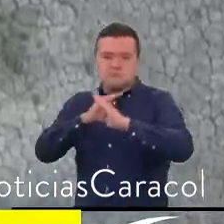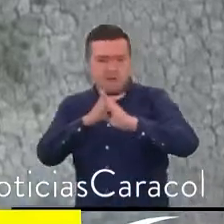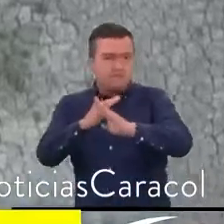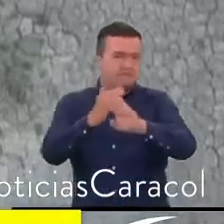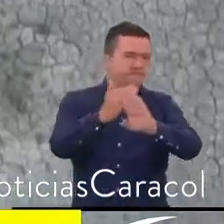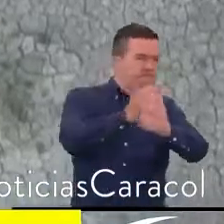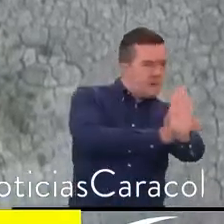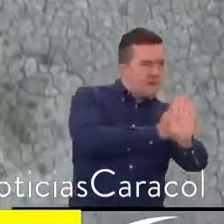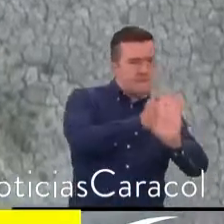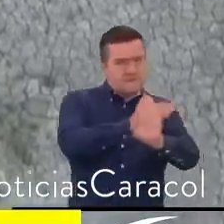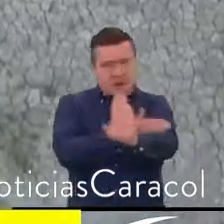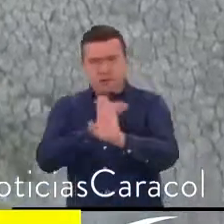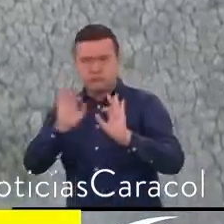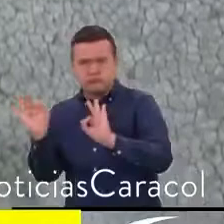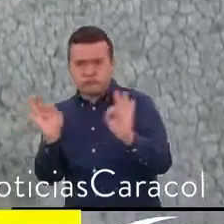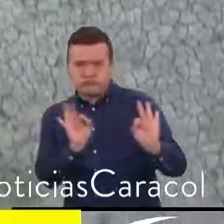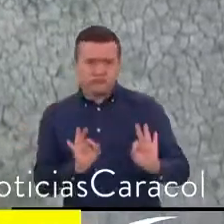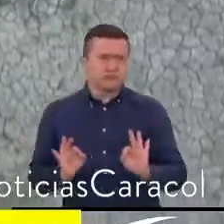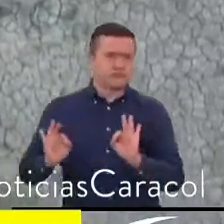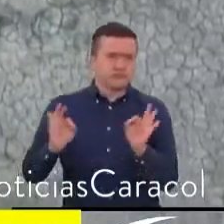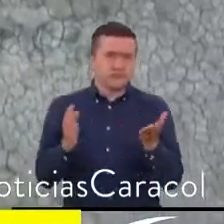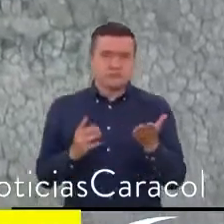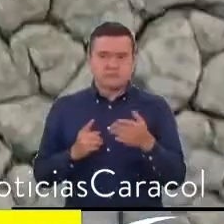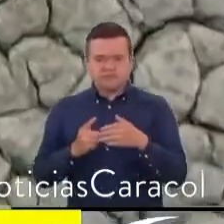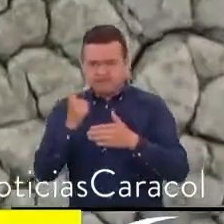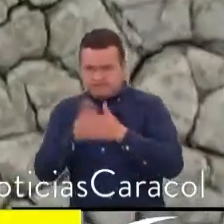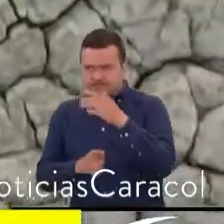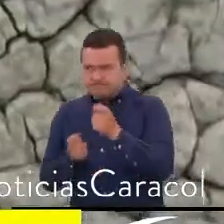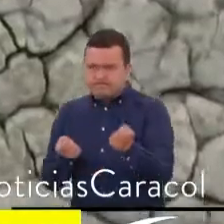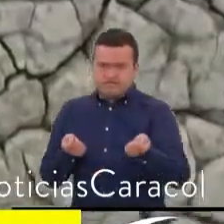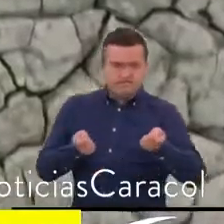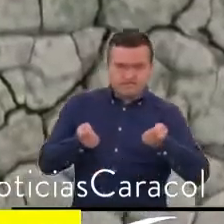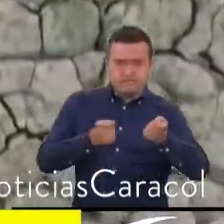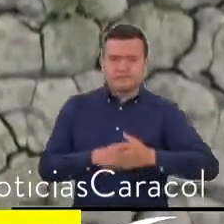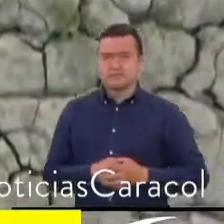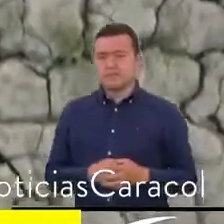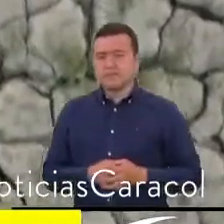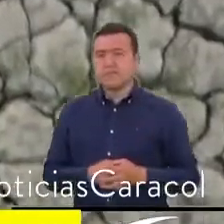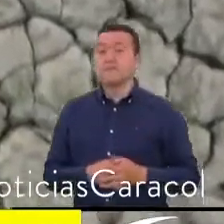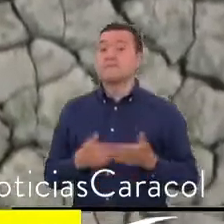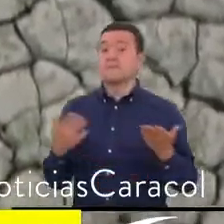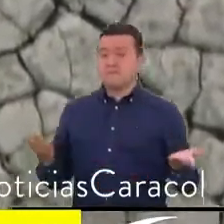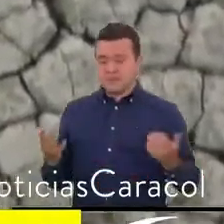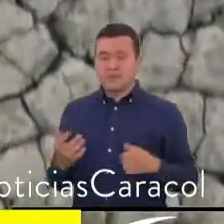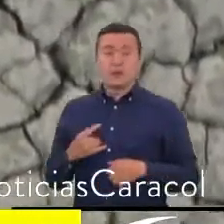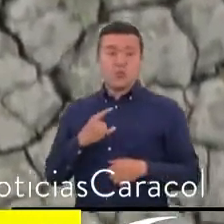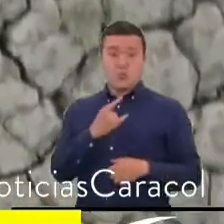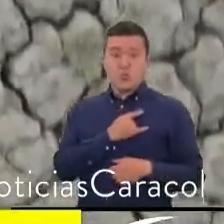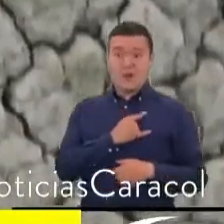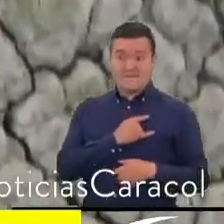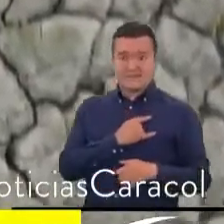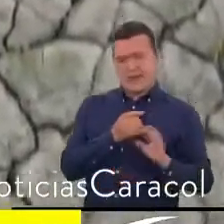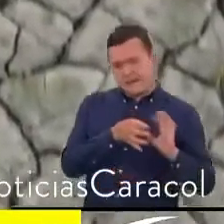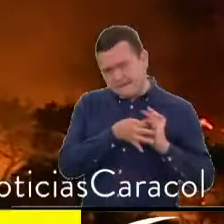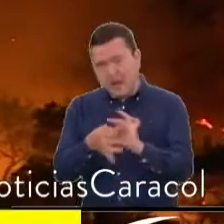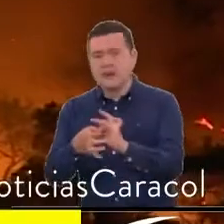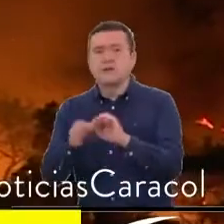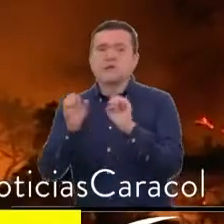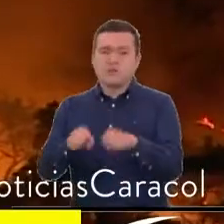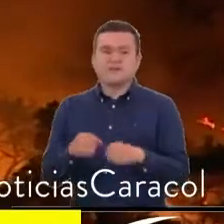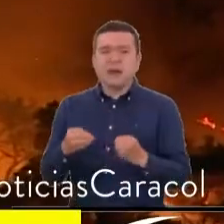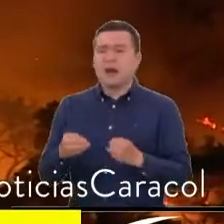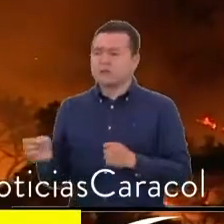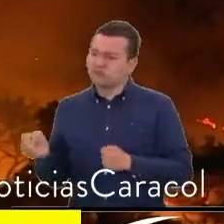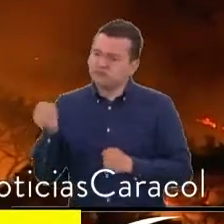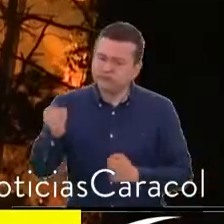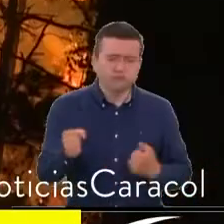se toman las medidas correctivas que se deben tener. Y la academia es un articulador importante para que lleguen más ingenieros ambientales